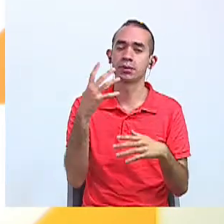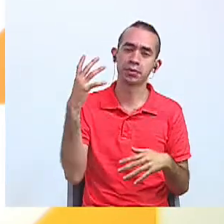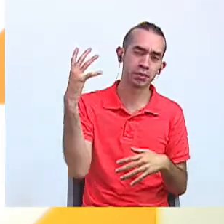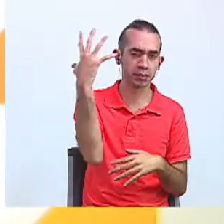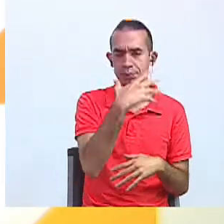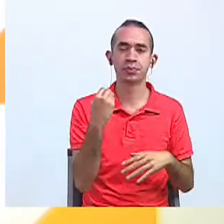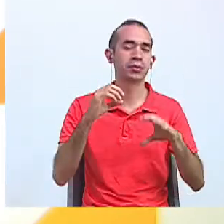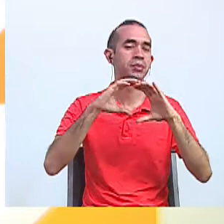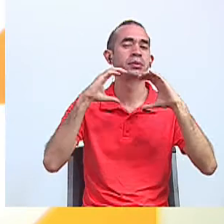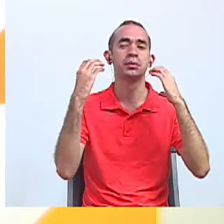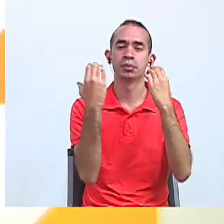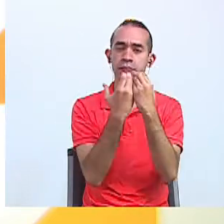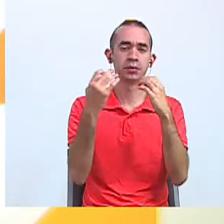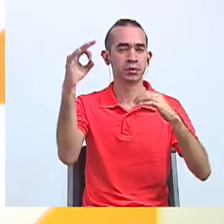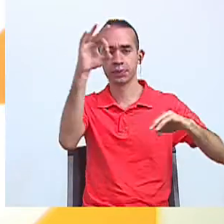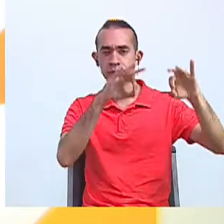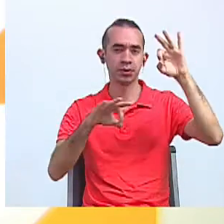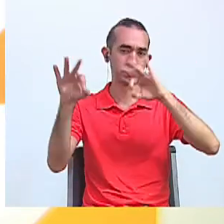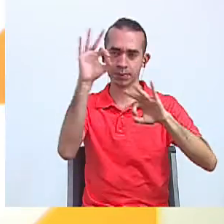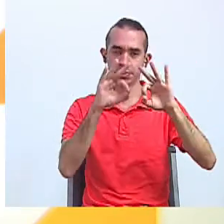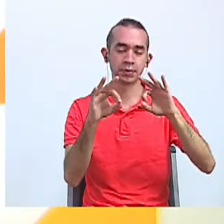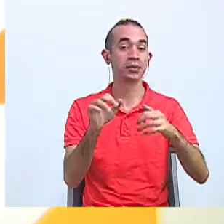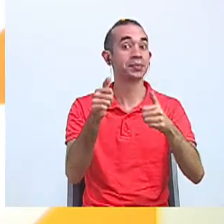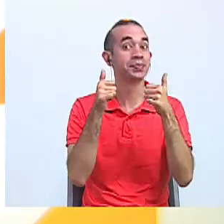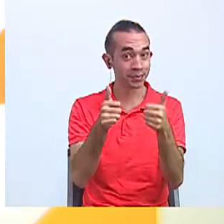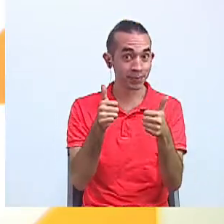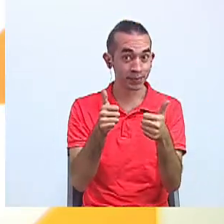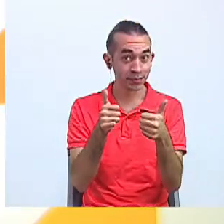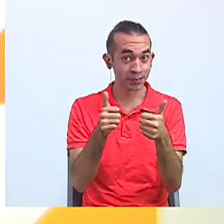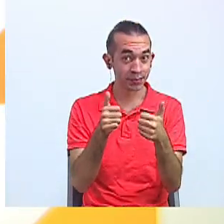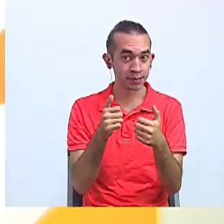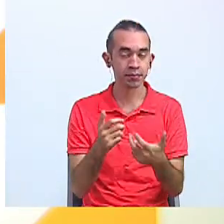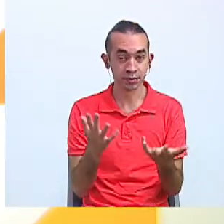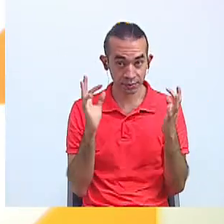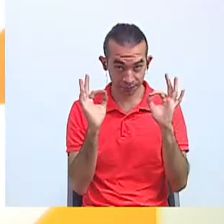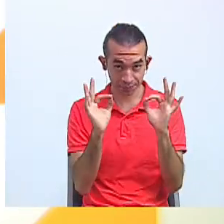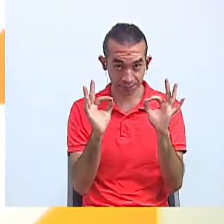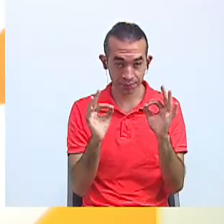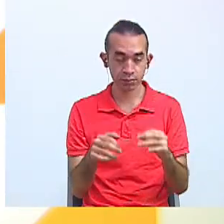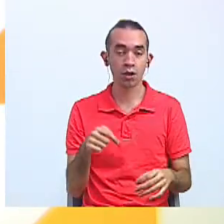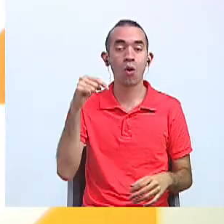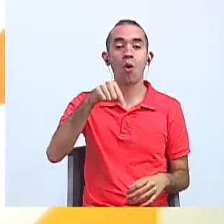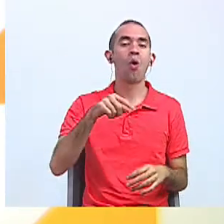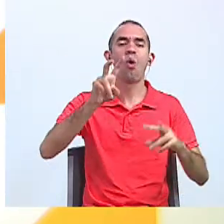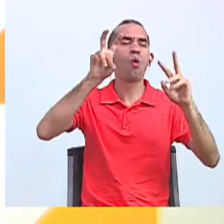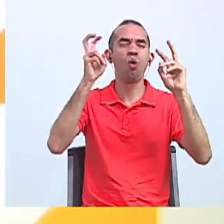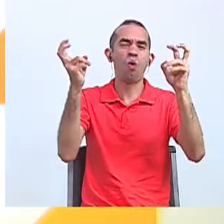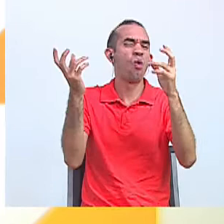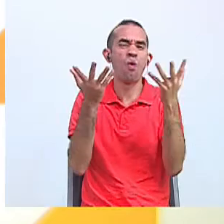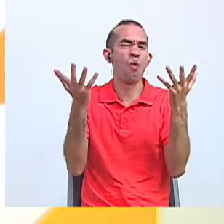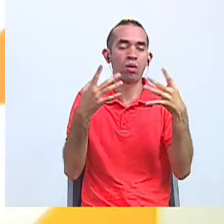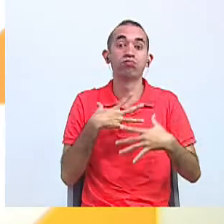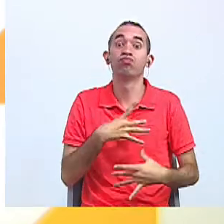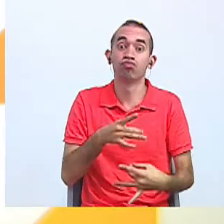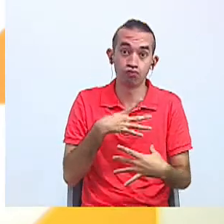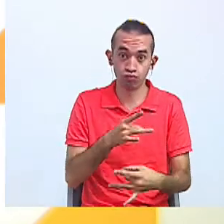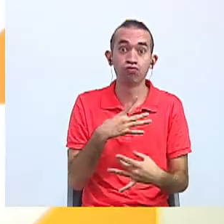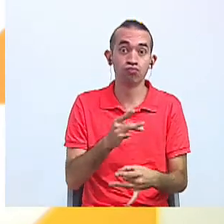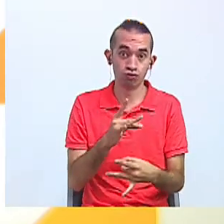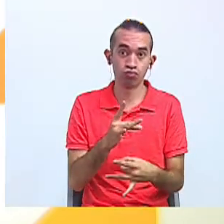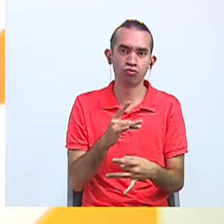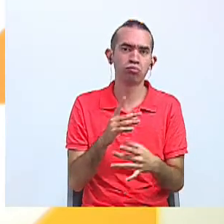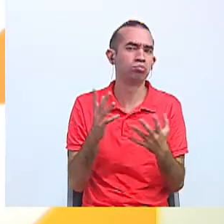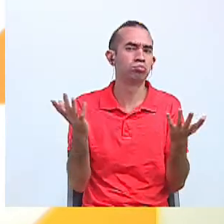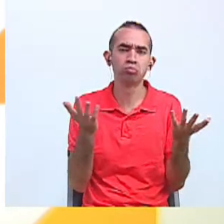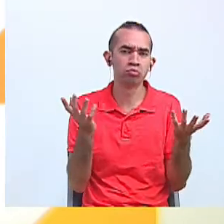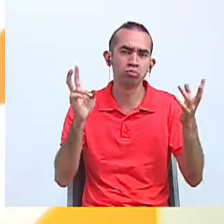de física. Ahora sí, ¿qué les parece? Hoy vamos a estar trabajando un tema muy interesante.